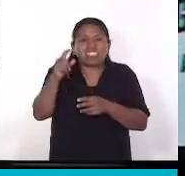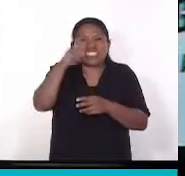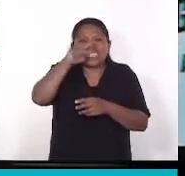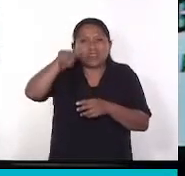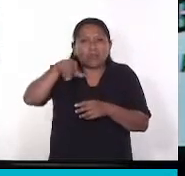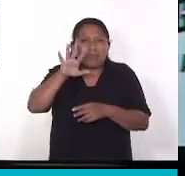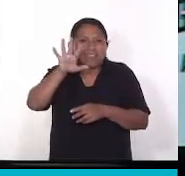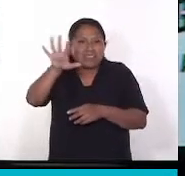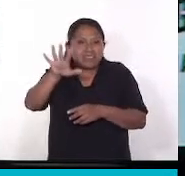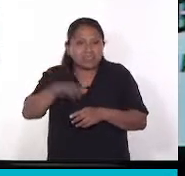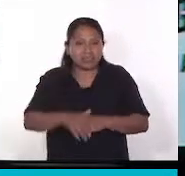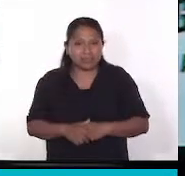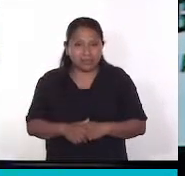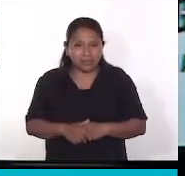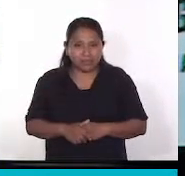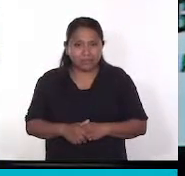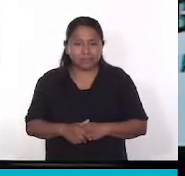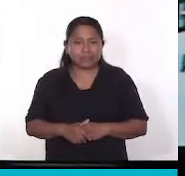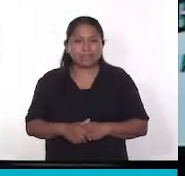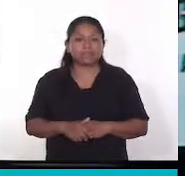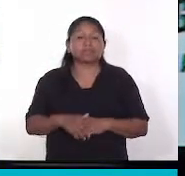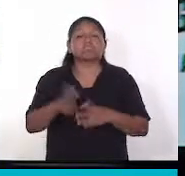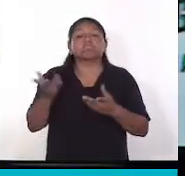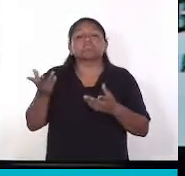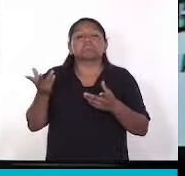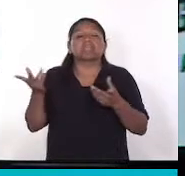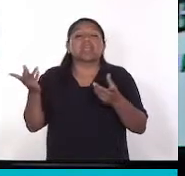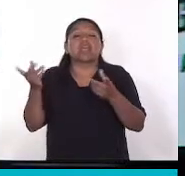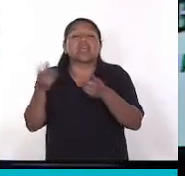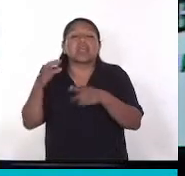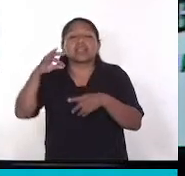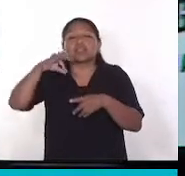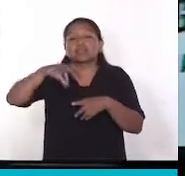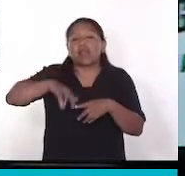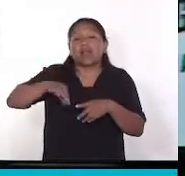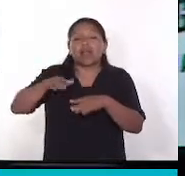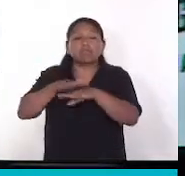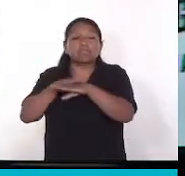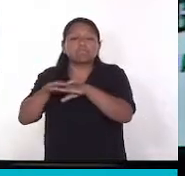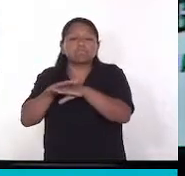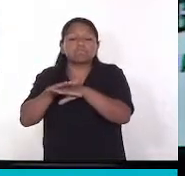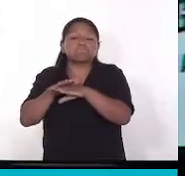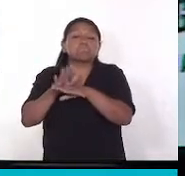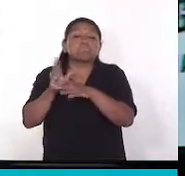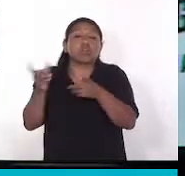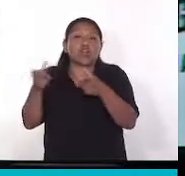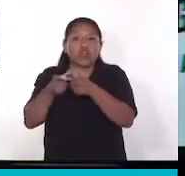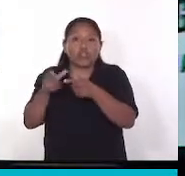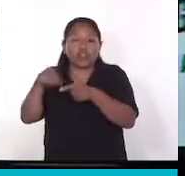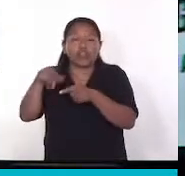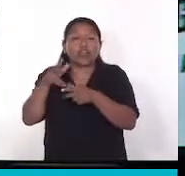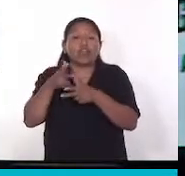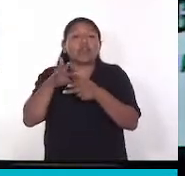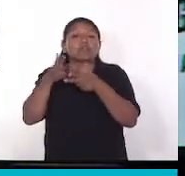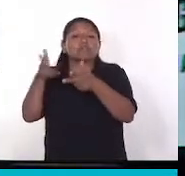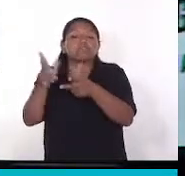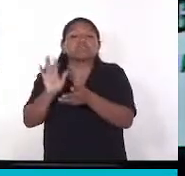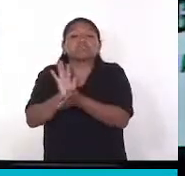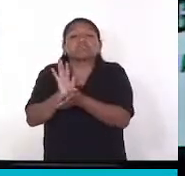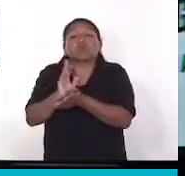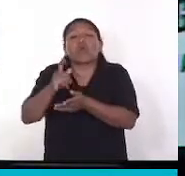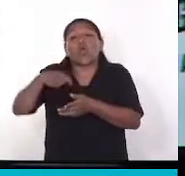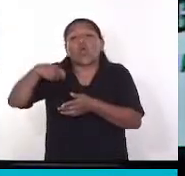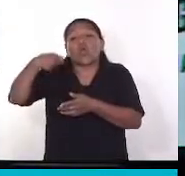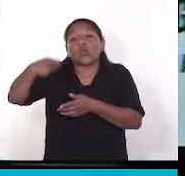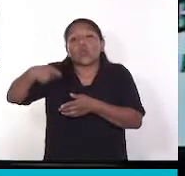7,5%. Mientras el Consejo de Salario Mínimo ha anunciado ir en cómodas cuotas el